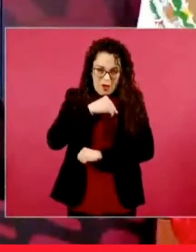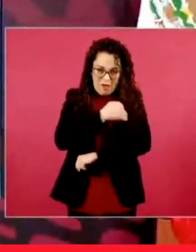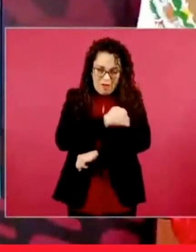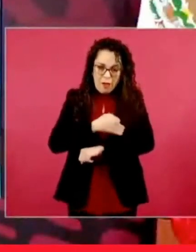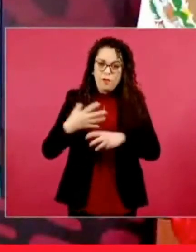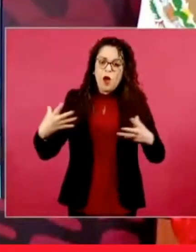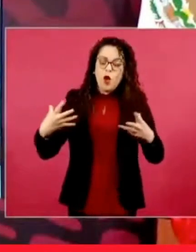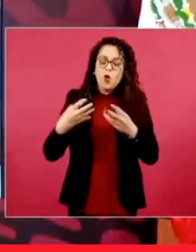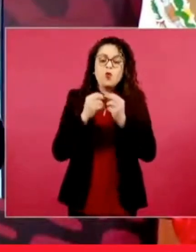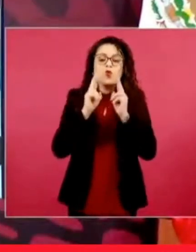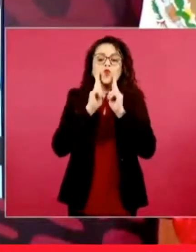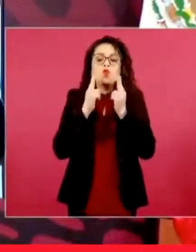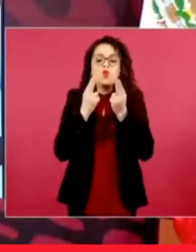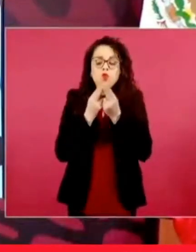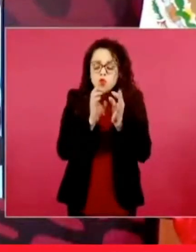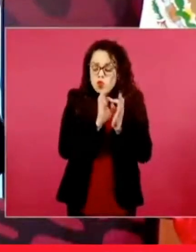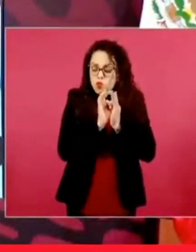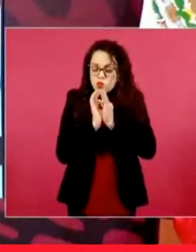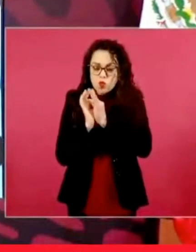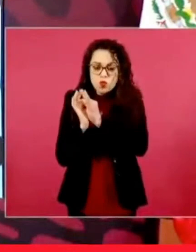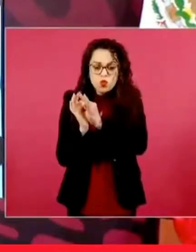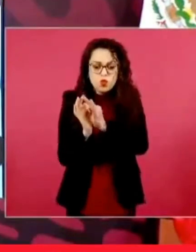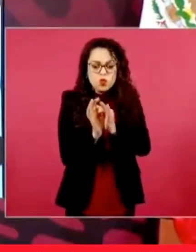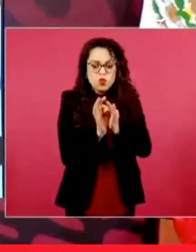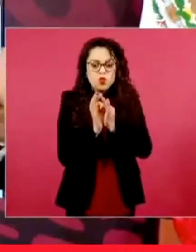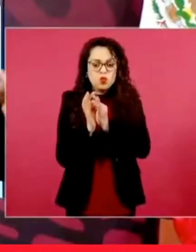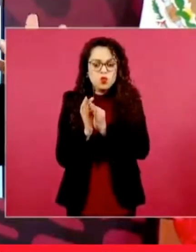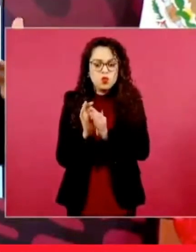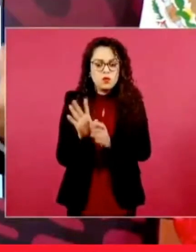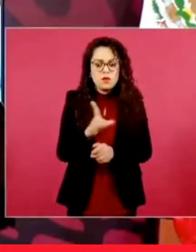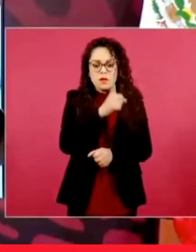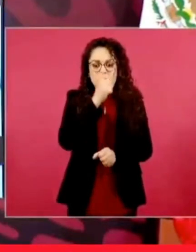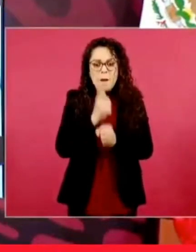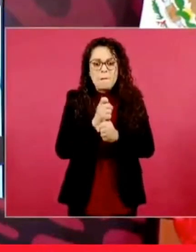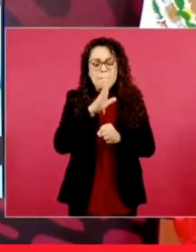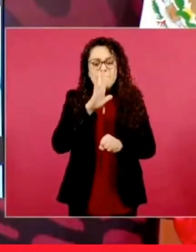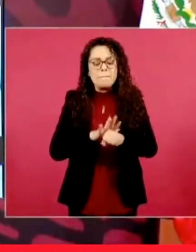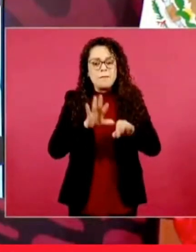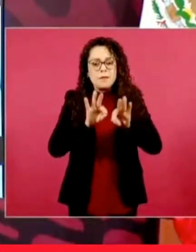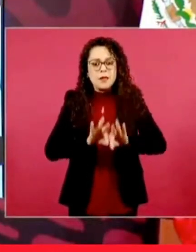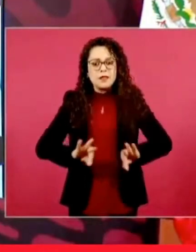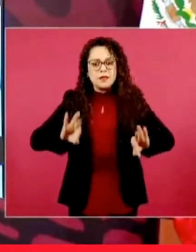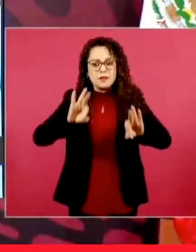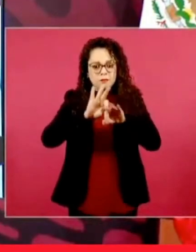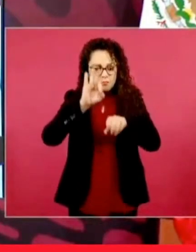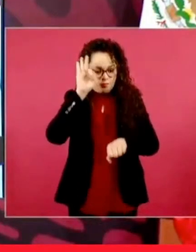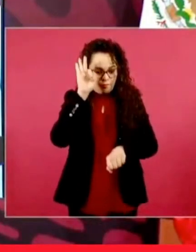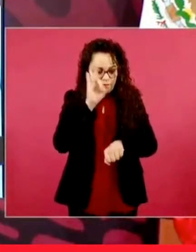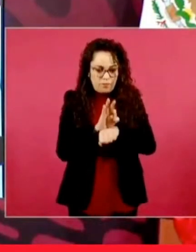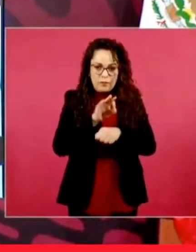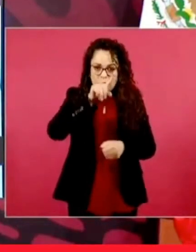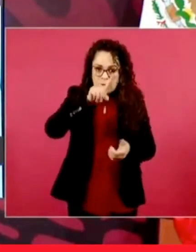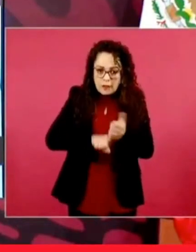Que la familia mexicana sea la principal institución de seguridad social.